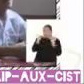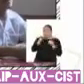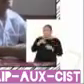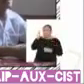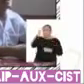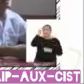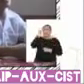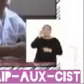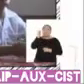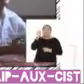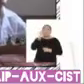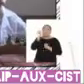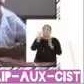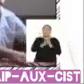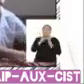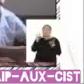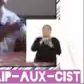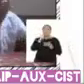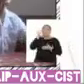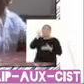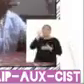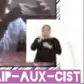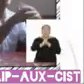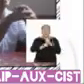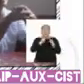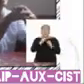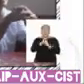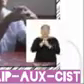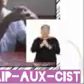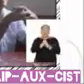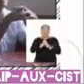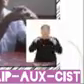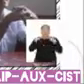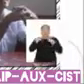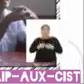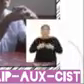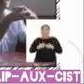Mi tío, por ejemplo, estudió cinco años de derecho y ahora maneja una combi.